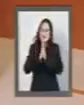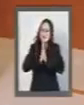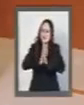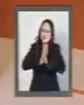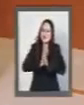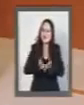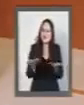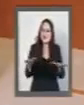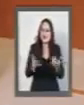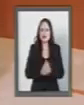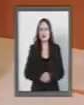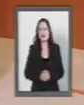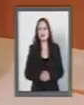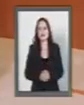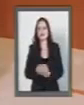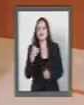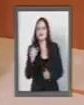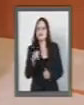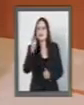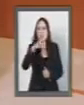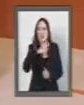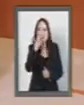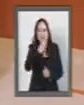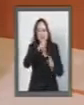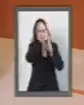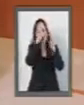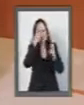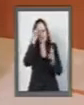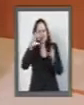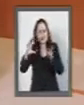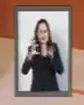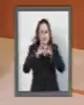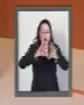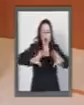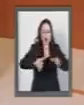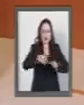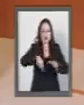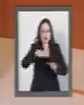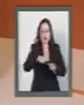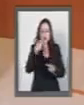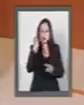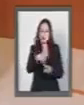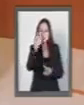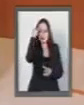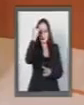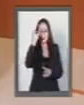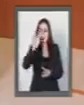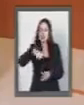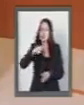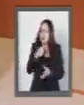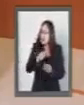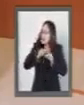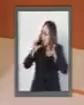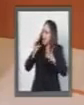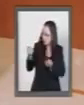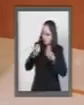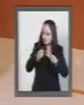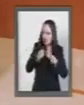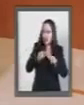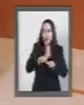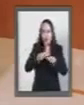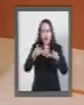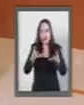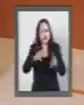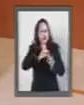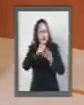dice también, pues que es un asunto de legislativo. Pues, ¿qué esperamos? Tomemosle